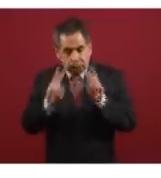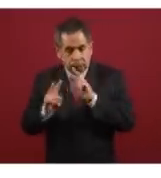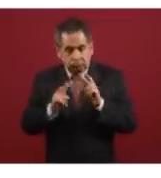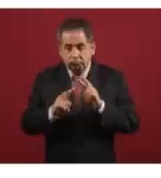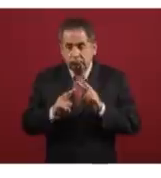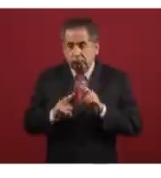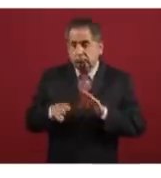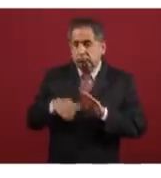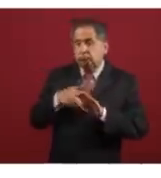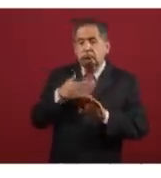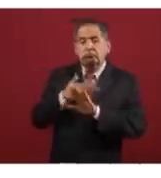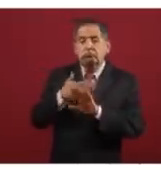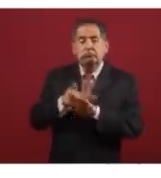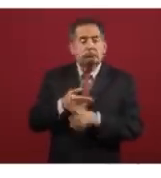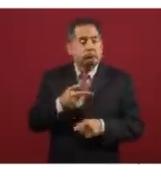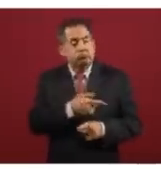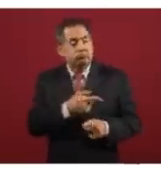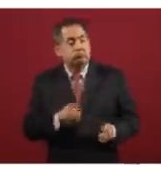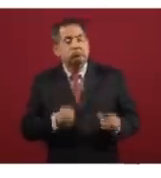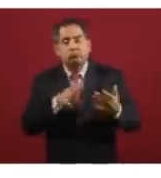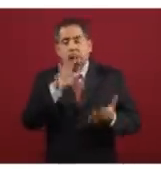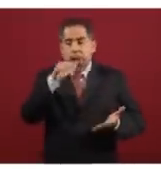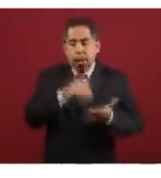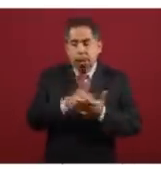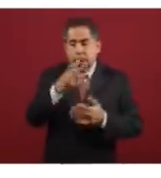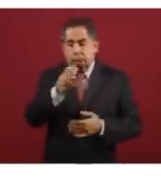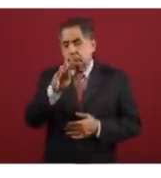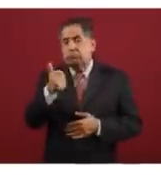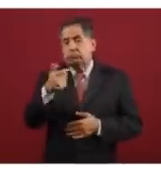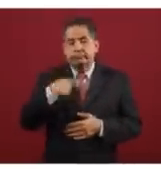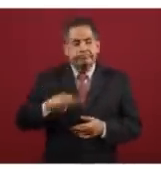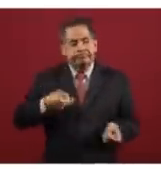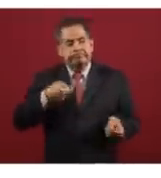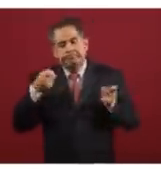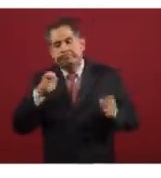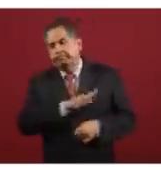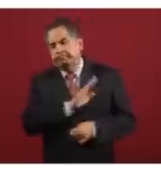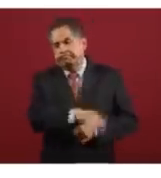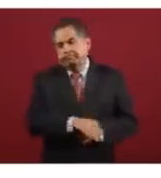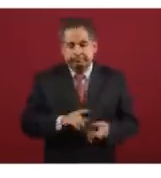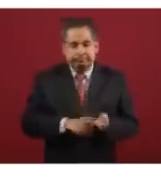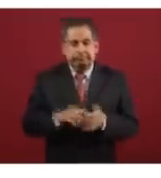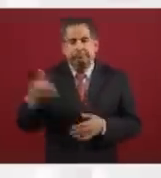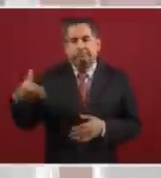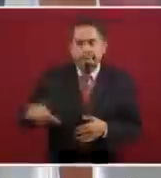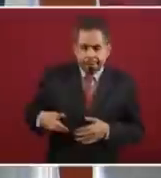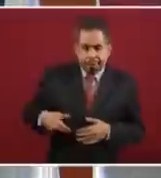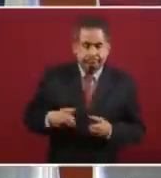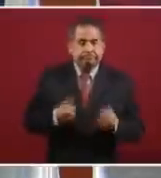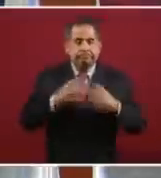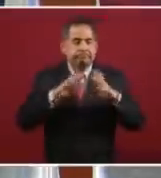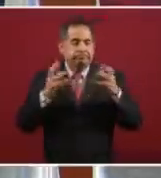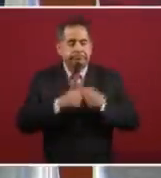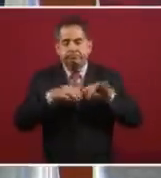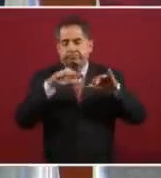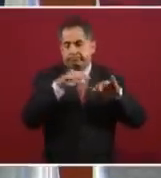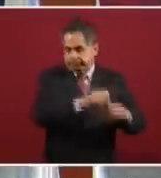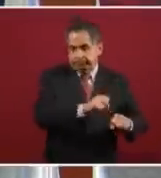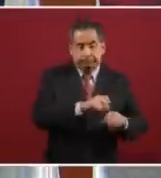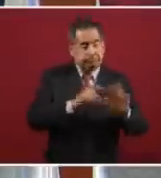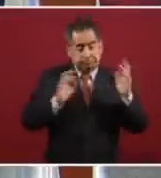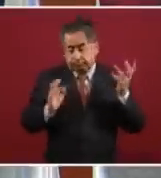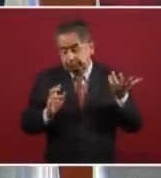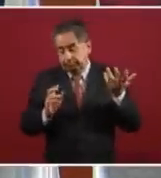agresores fallecidos, un total de 5,396, agresores heridos, agresores detenidos.